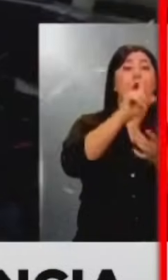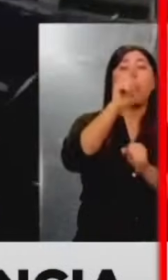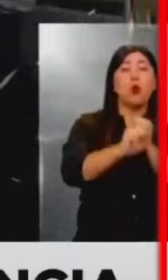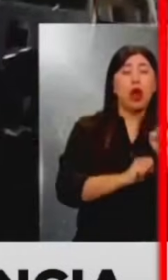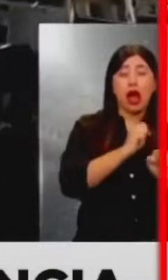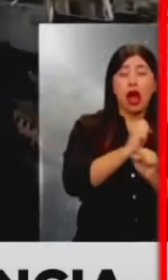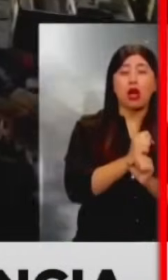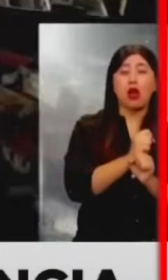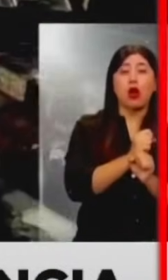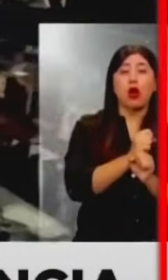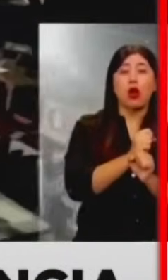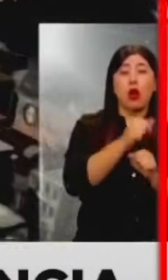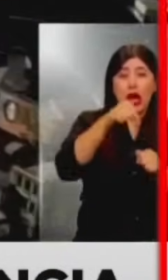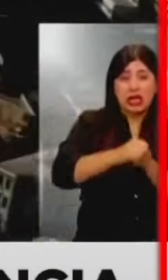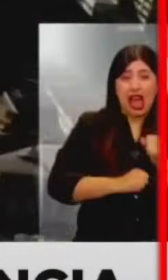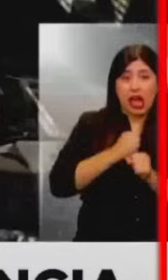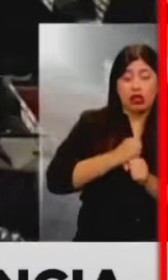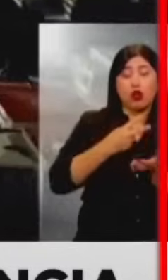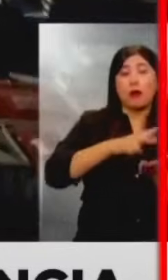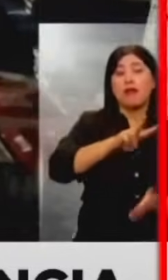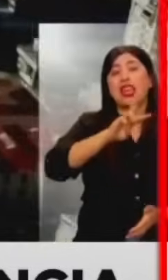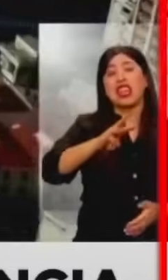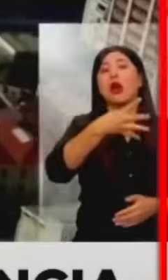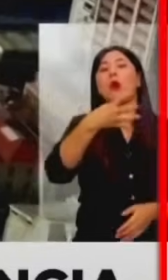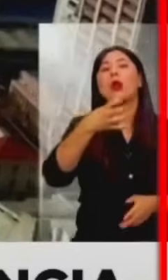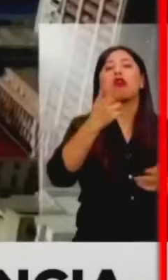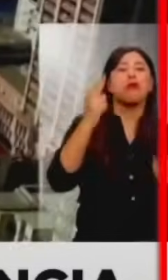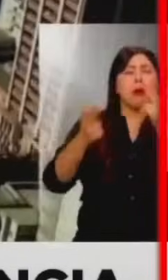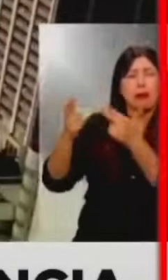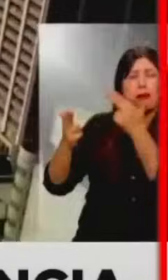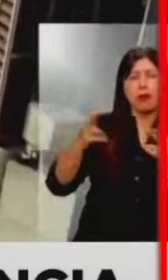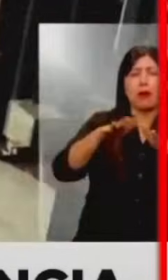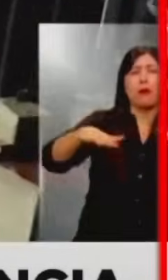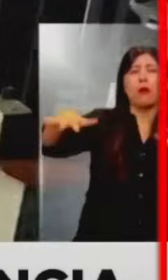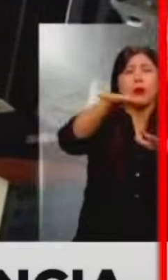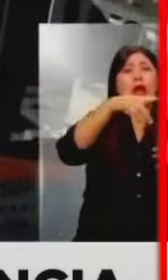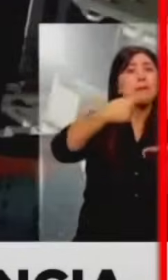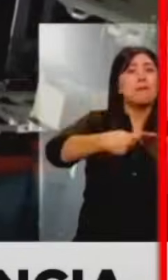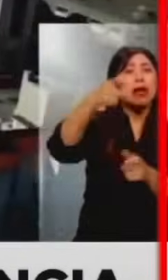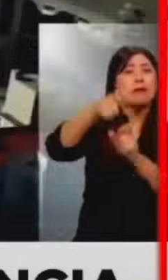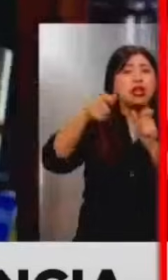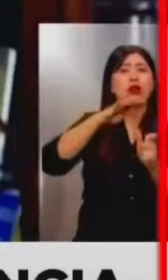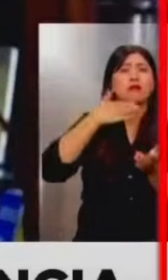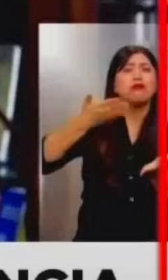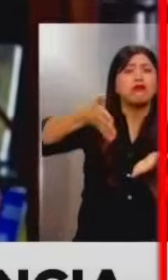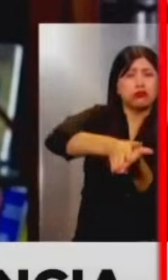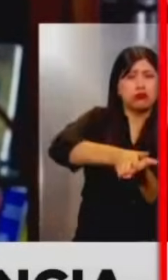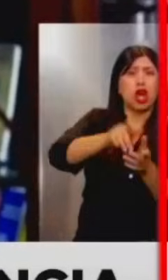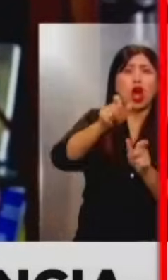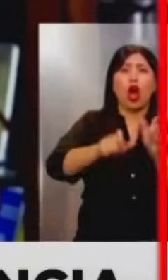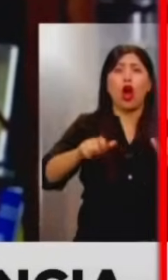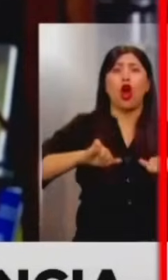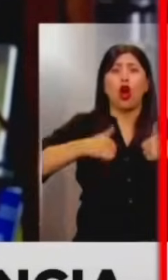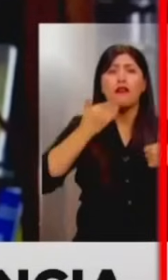año 2023 se han producido más de 400 tiroteos masivos con la muerte de miles de personas, jóvenes y